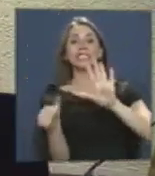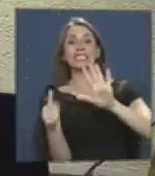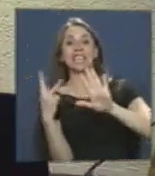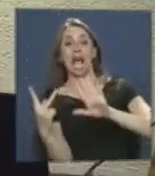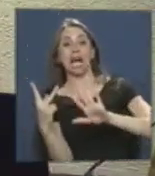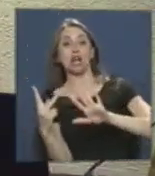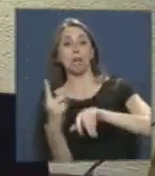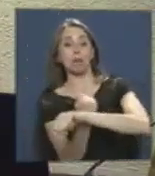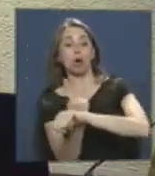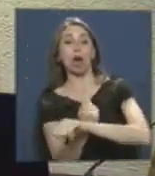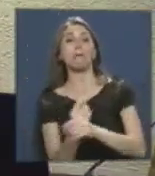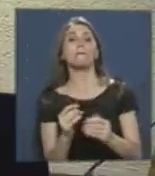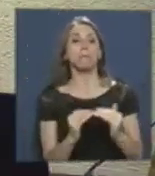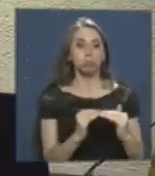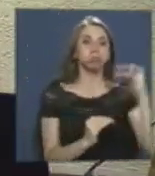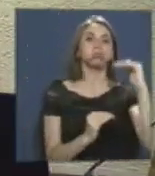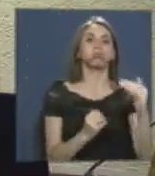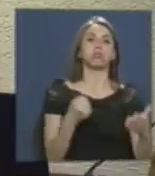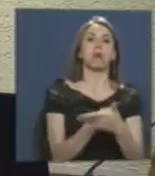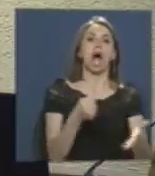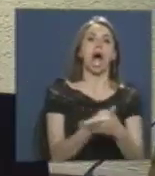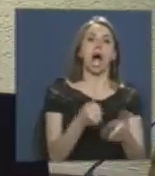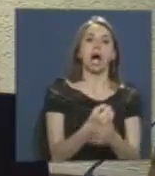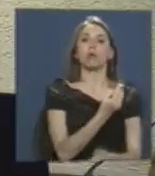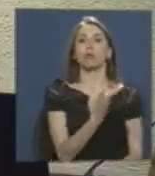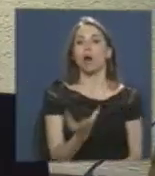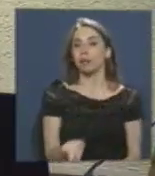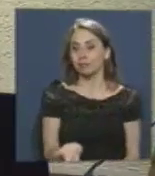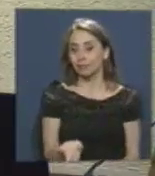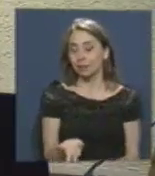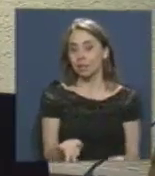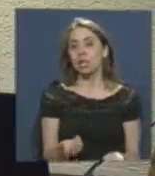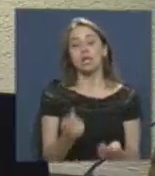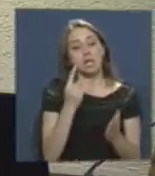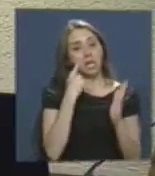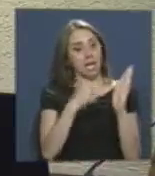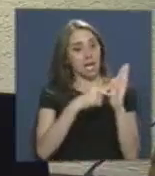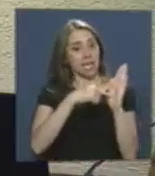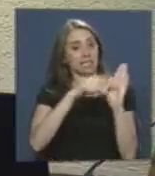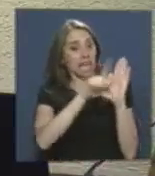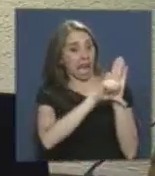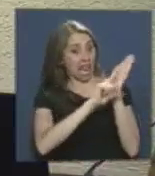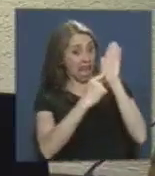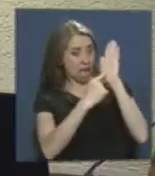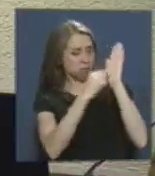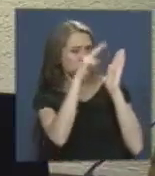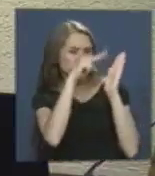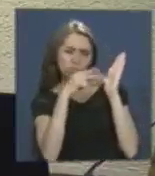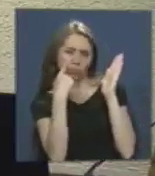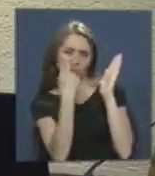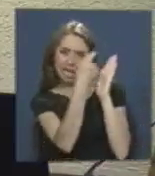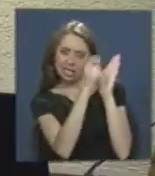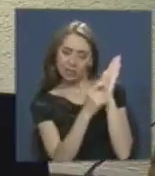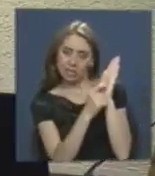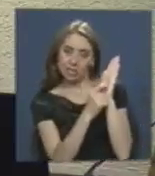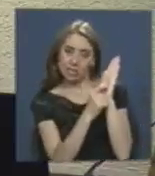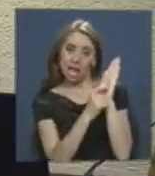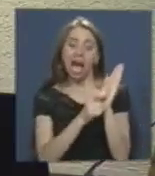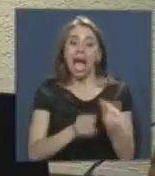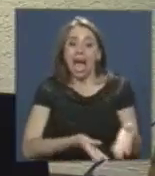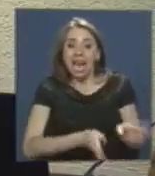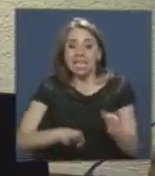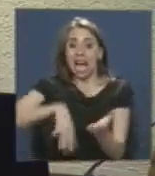y por lo tanto debemos revisarla y reducir ese máximo de velocidad de circulación en zonas